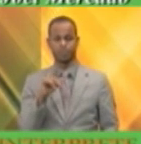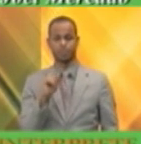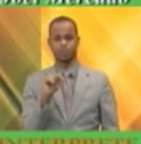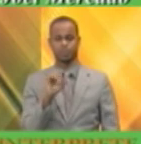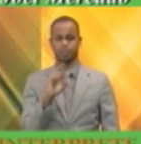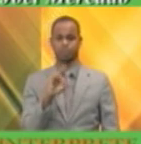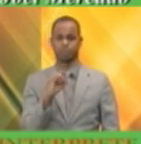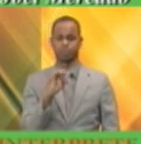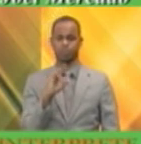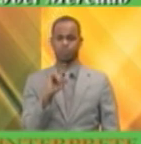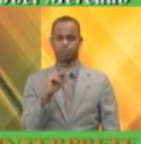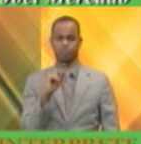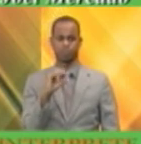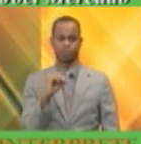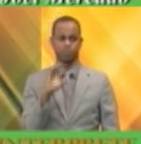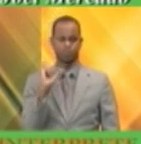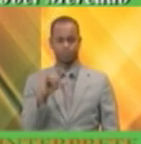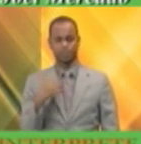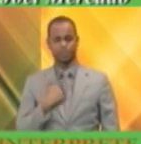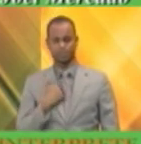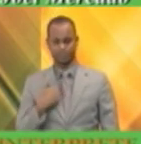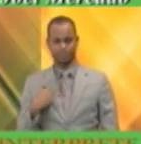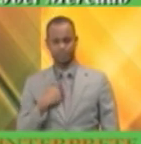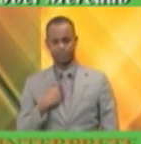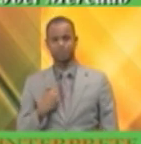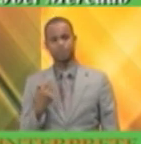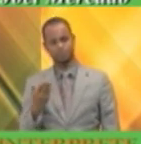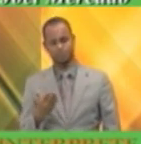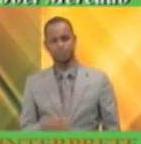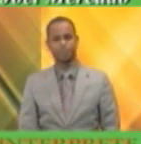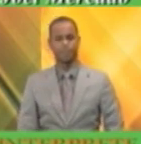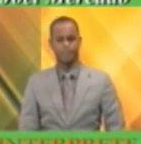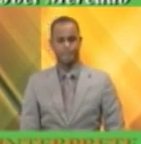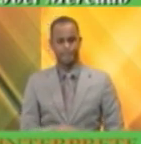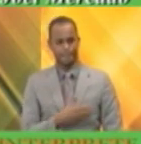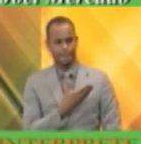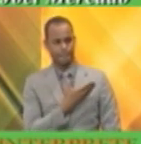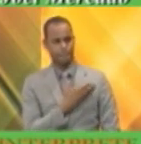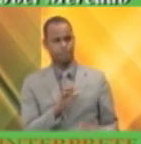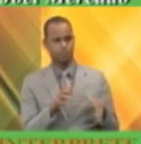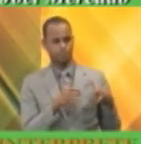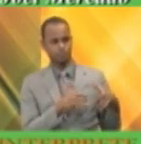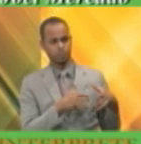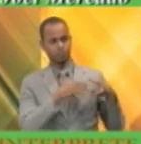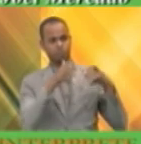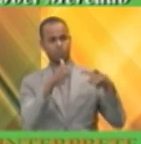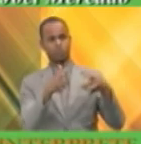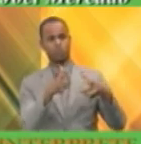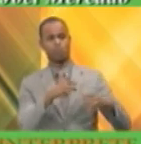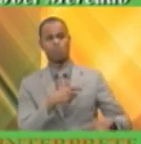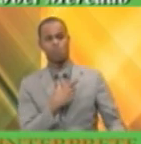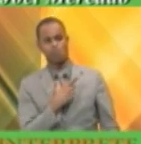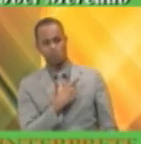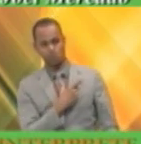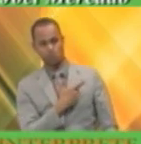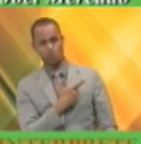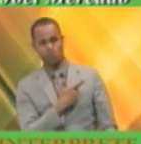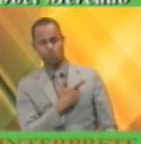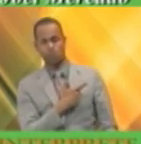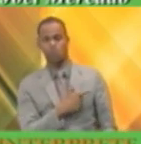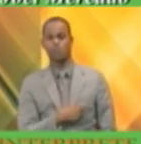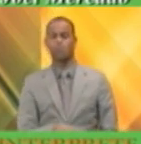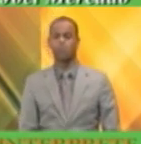estuvieron participando allá. En Toronto, en Canadá. Sí, sí. Sí. Ese fue. ¿Esta es la delegación? Sí, esa fue la delegación. Esa fue en